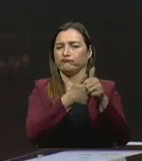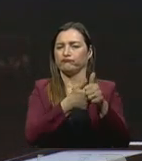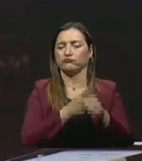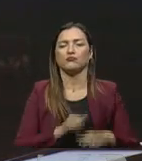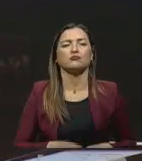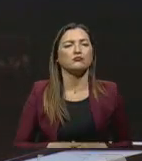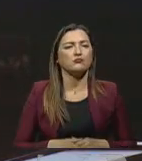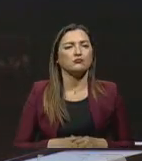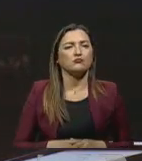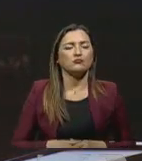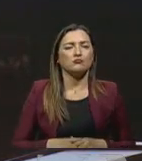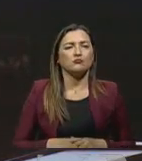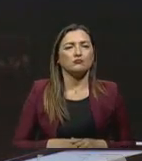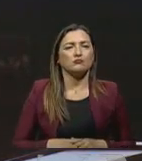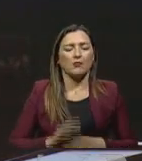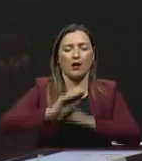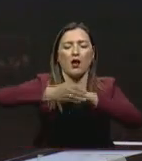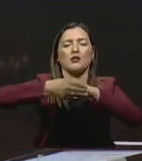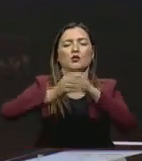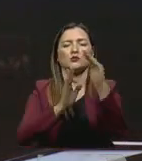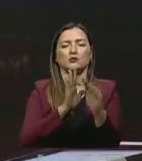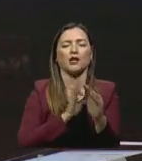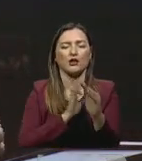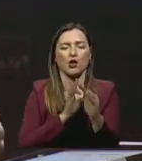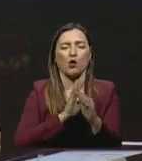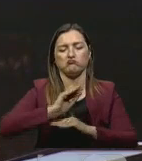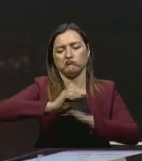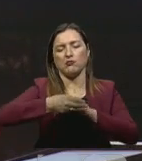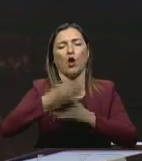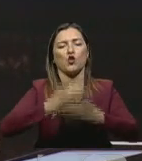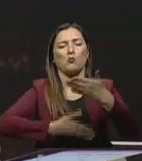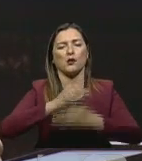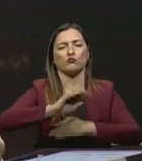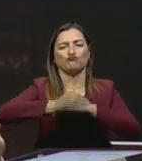esto nosotros tenemos el anexo técnico que está debidamente este